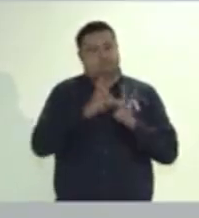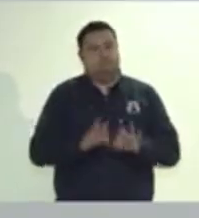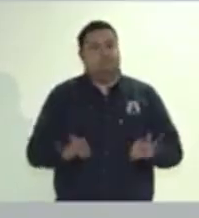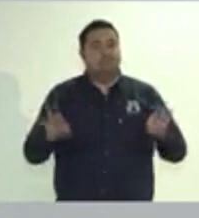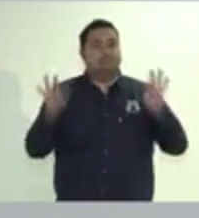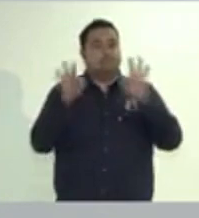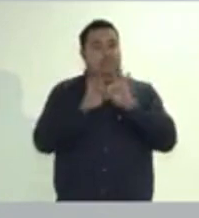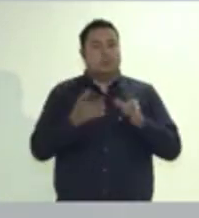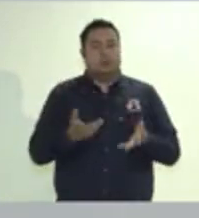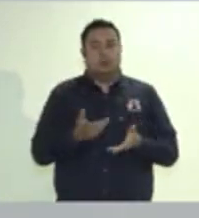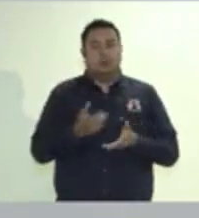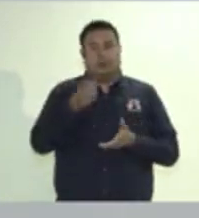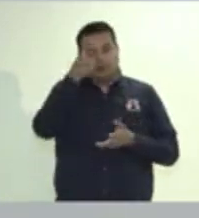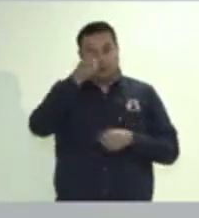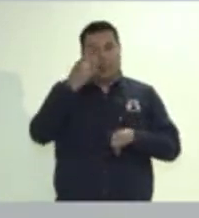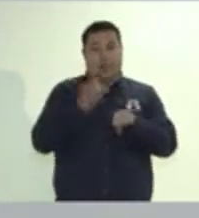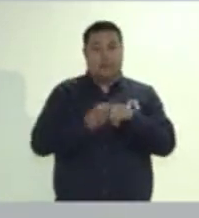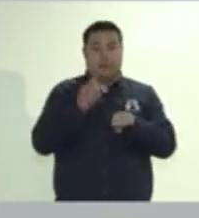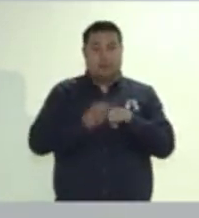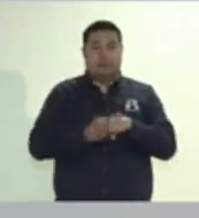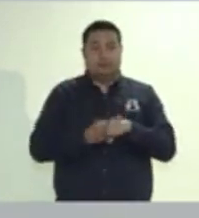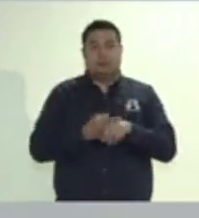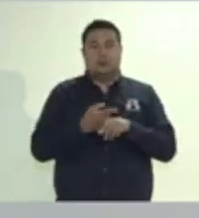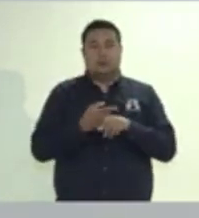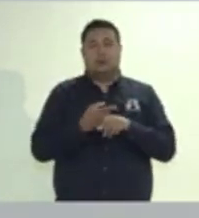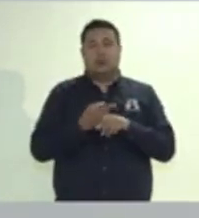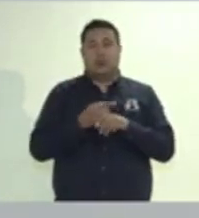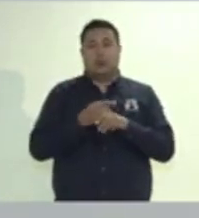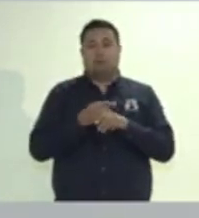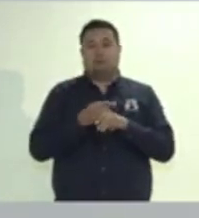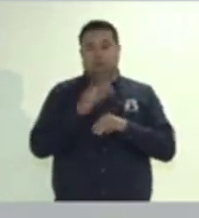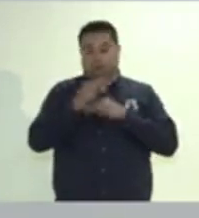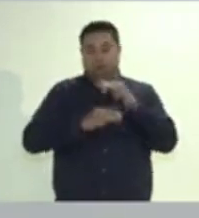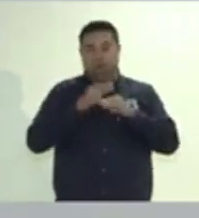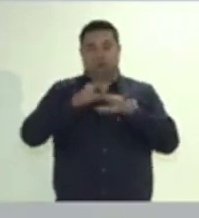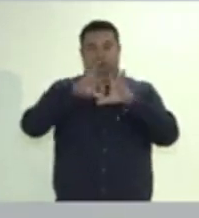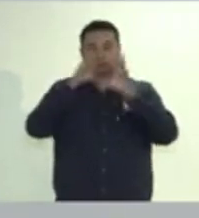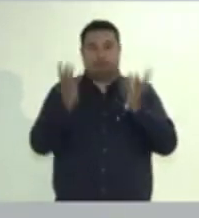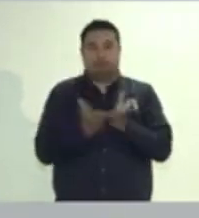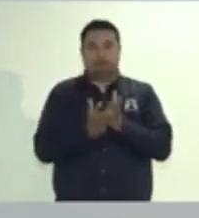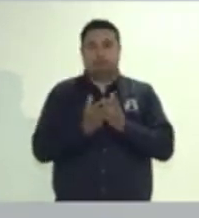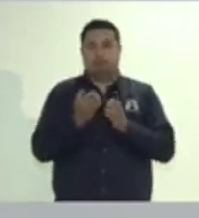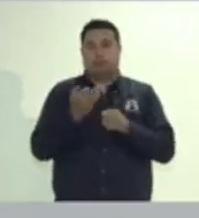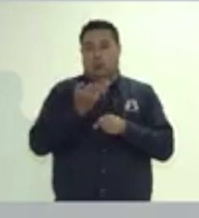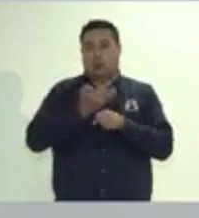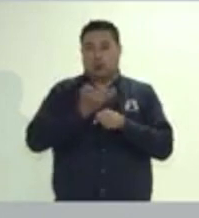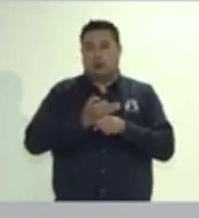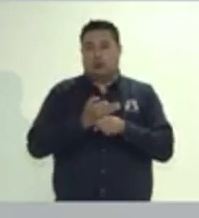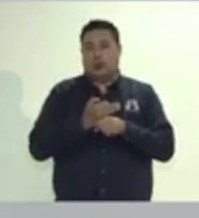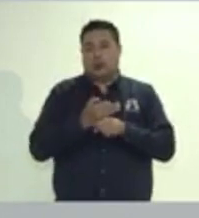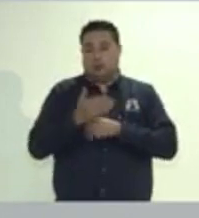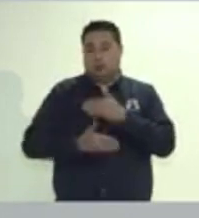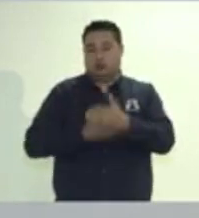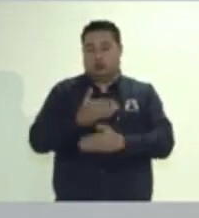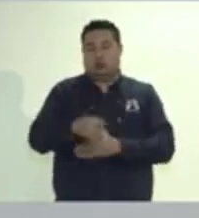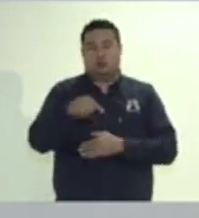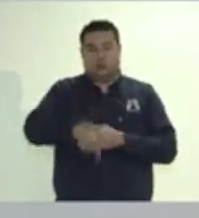funcionario agregó que 1.297 connacionales han sido informados y sometidos a un aislamiento voluntario